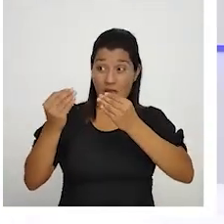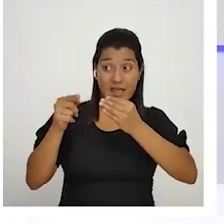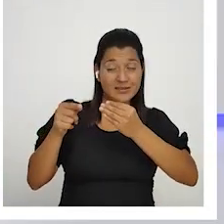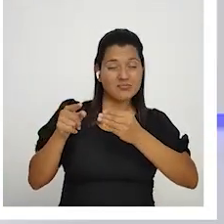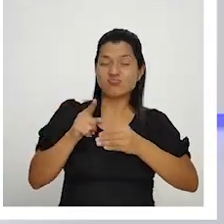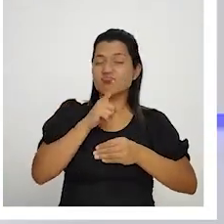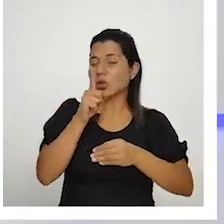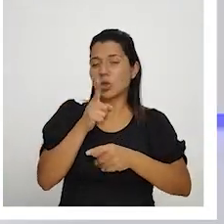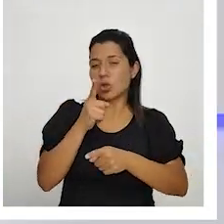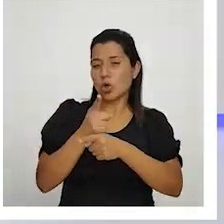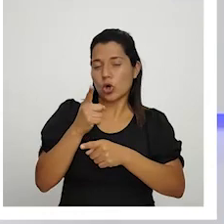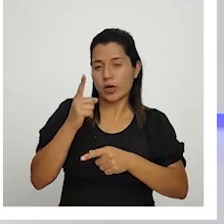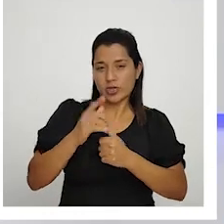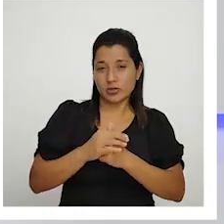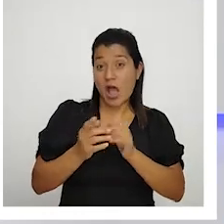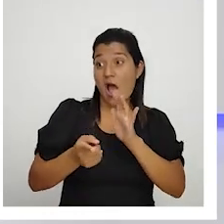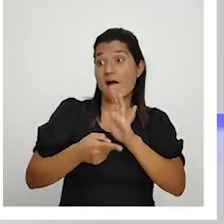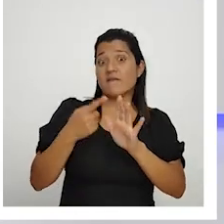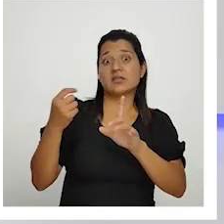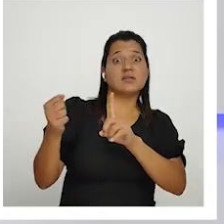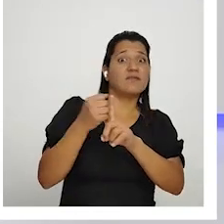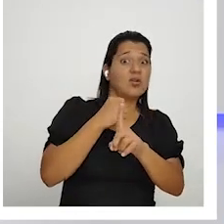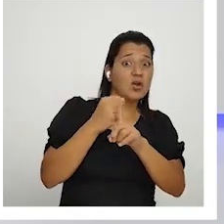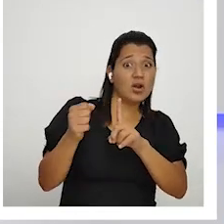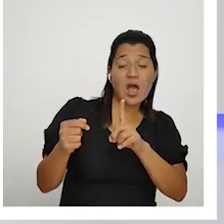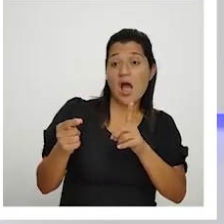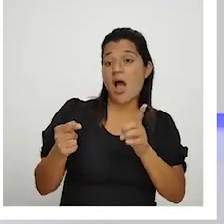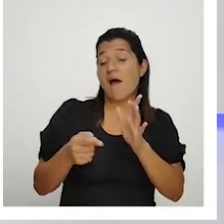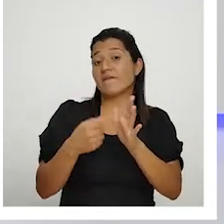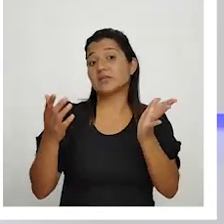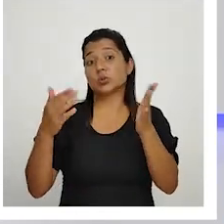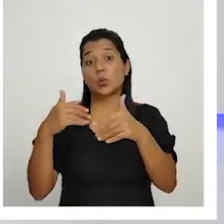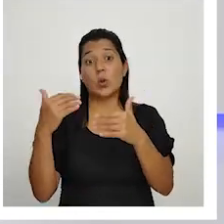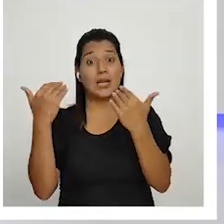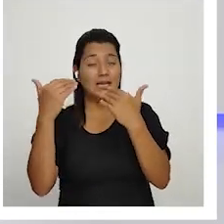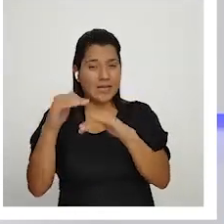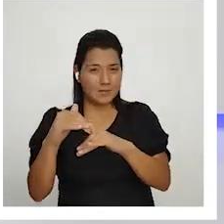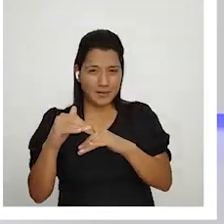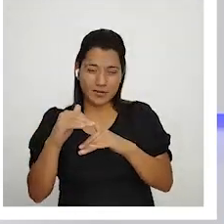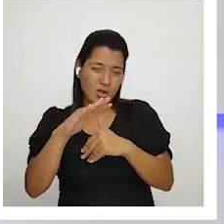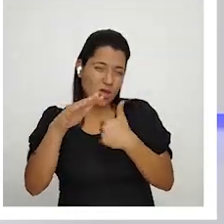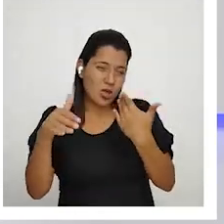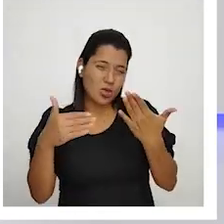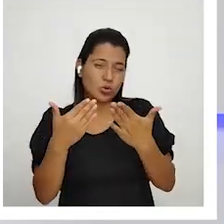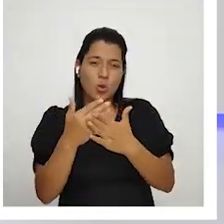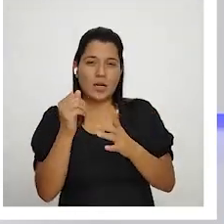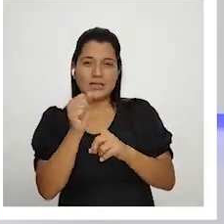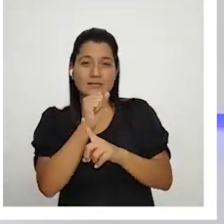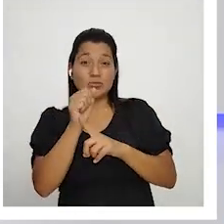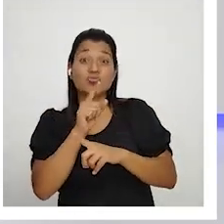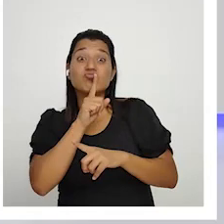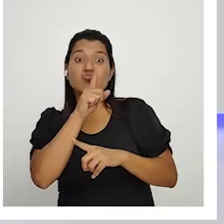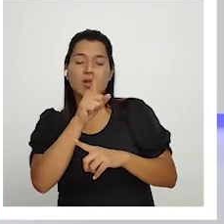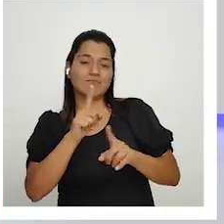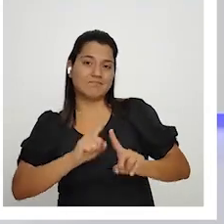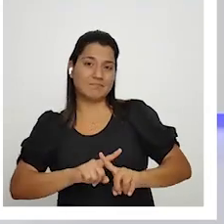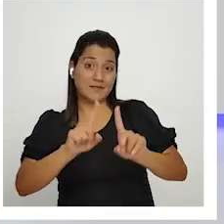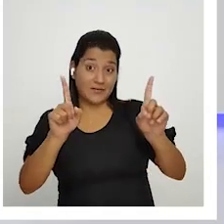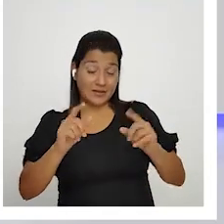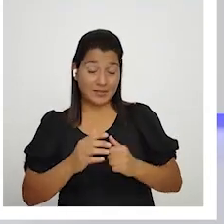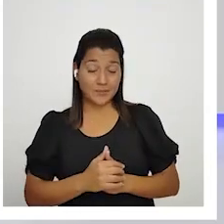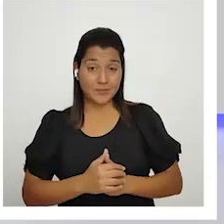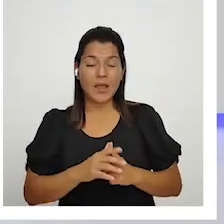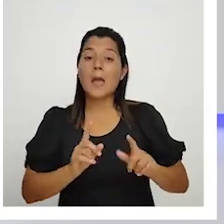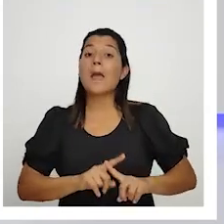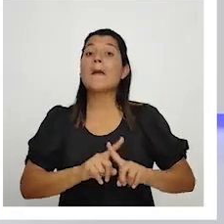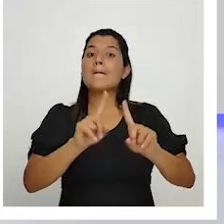violencia, un ambiente sin límites, ¿verdad? Todas las realidades de las familias son diferentes. Pero lo que sí es que todas las familias necesitan